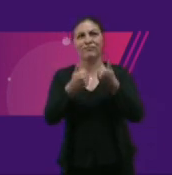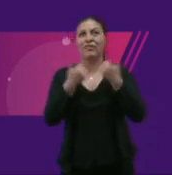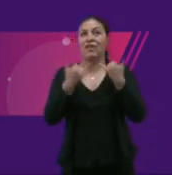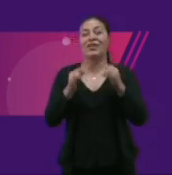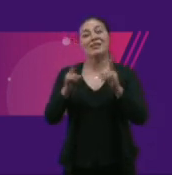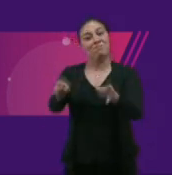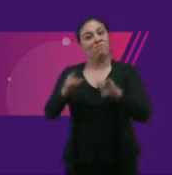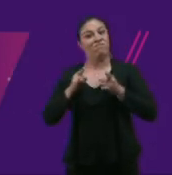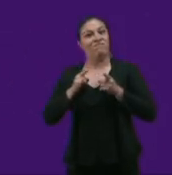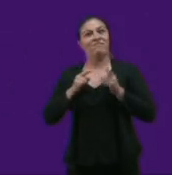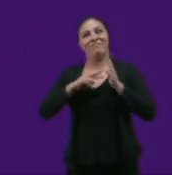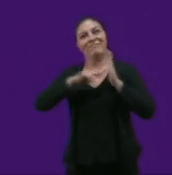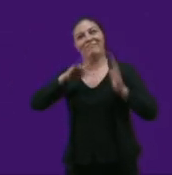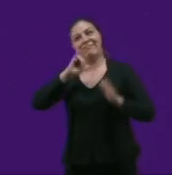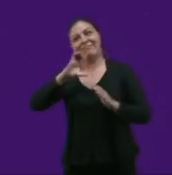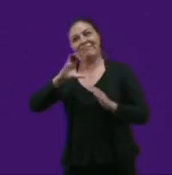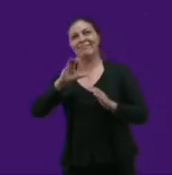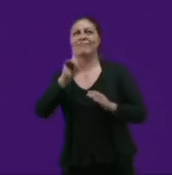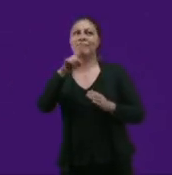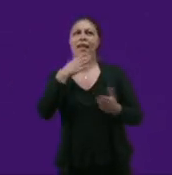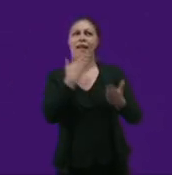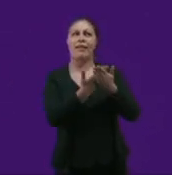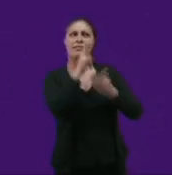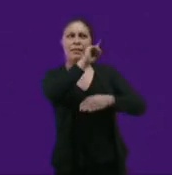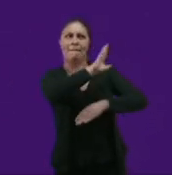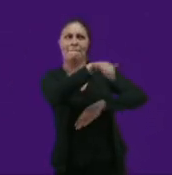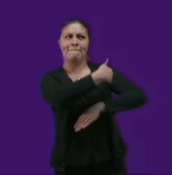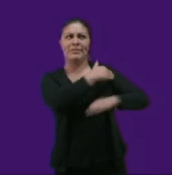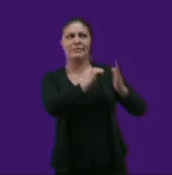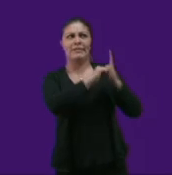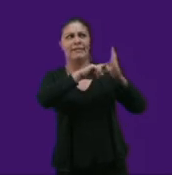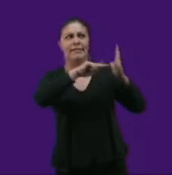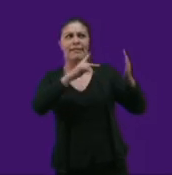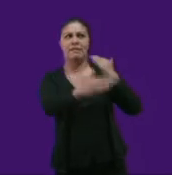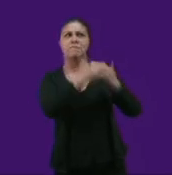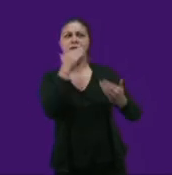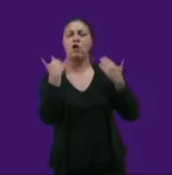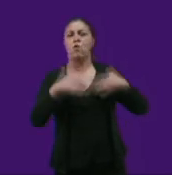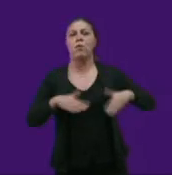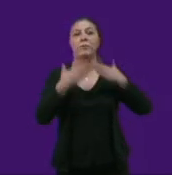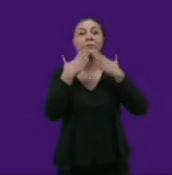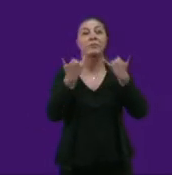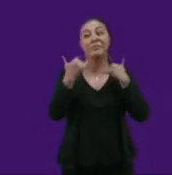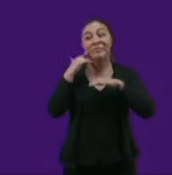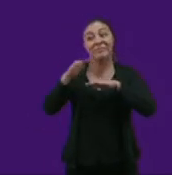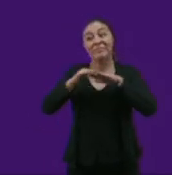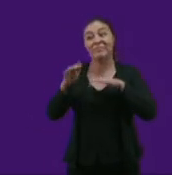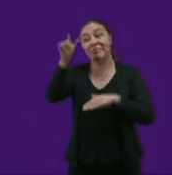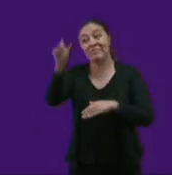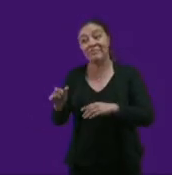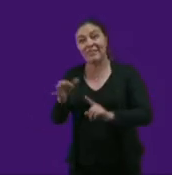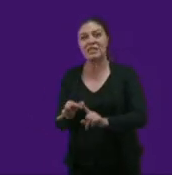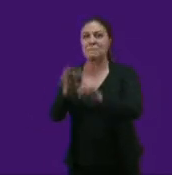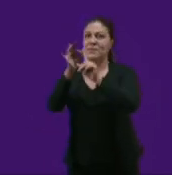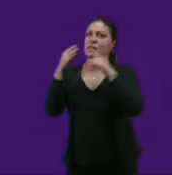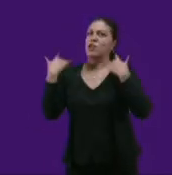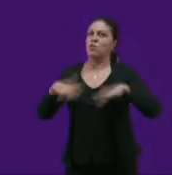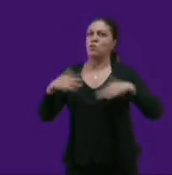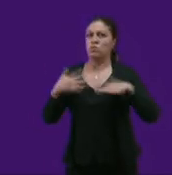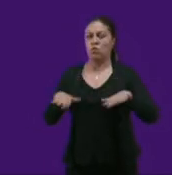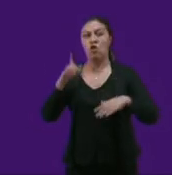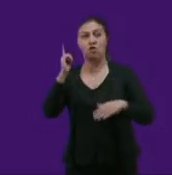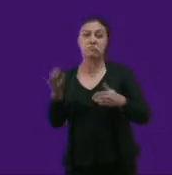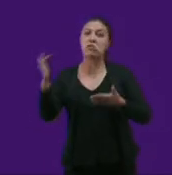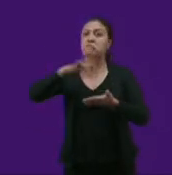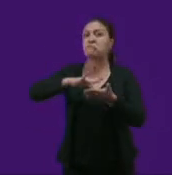por la invitación al Ministerio de las TIC y además honradísimo porque les traigo un invitado muy especial, una persona que no ha hablado mucho en Colombia,